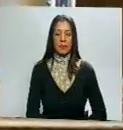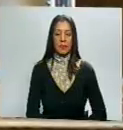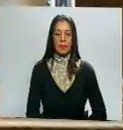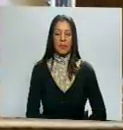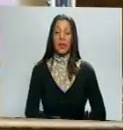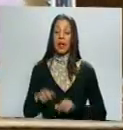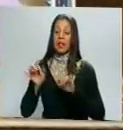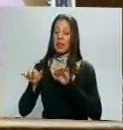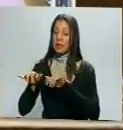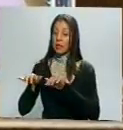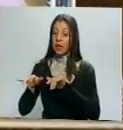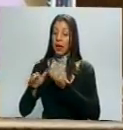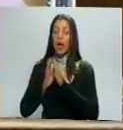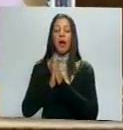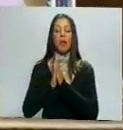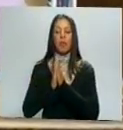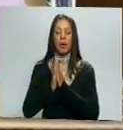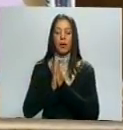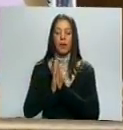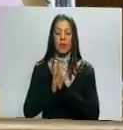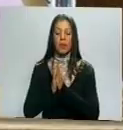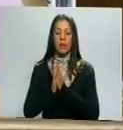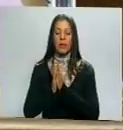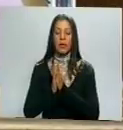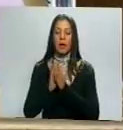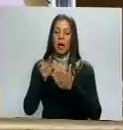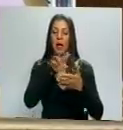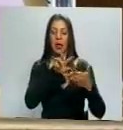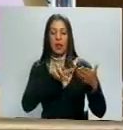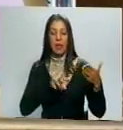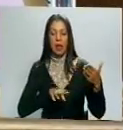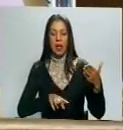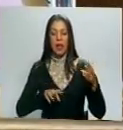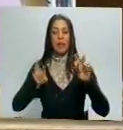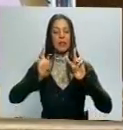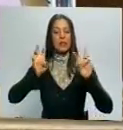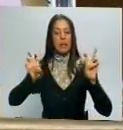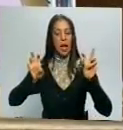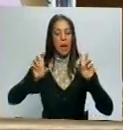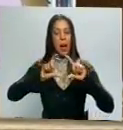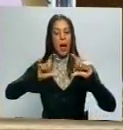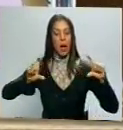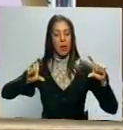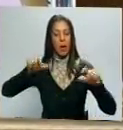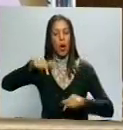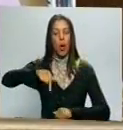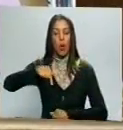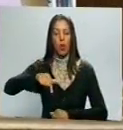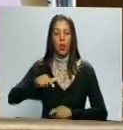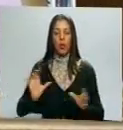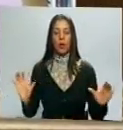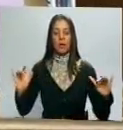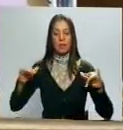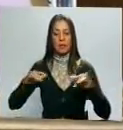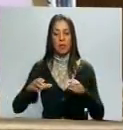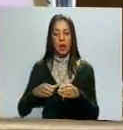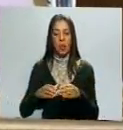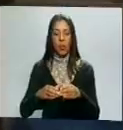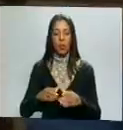Ciudadano secretario, sírvase por favor dar lectura a la propuesta del orden del día de esta sesión ordinaria.